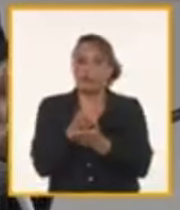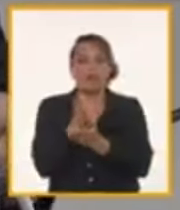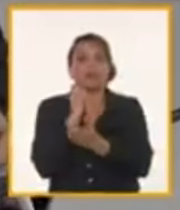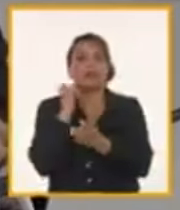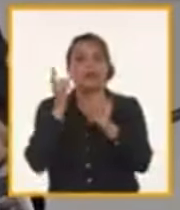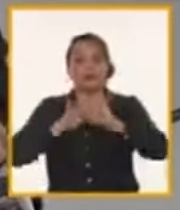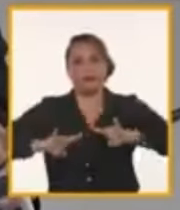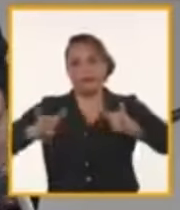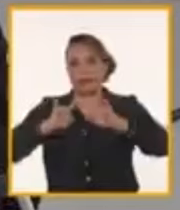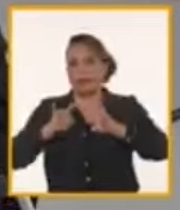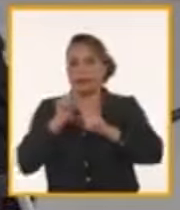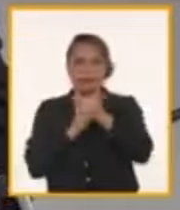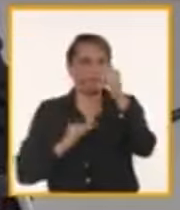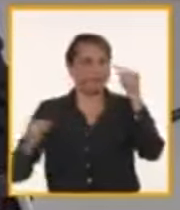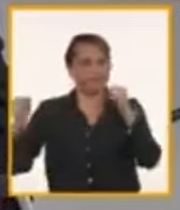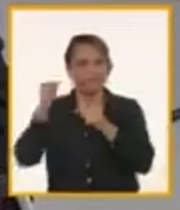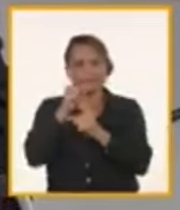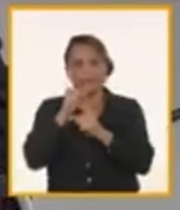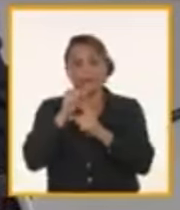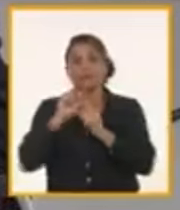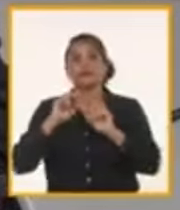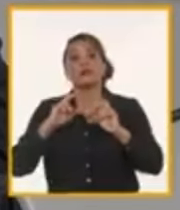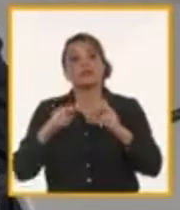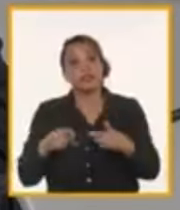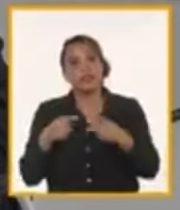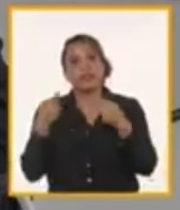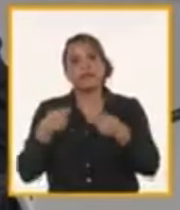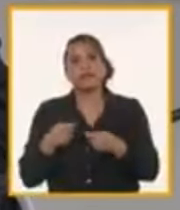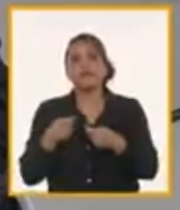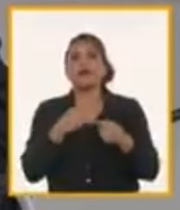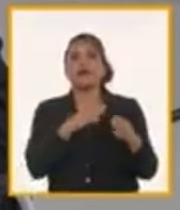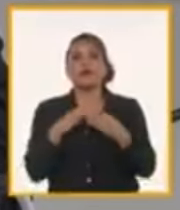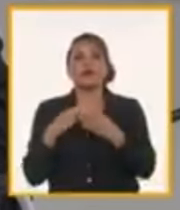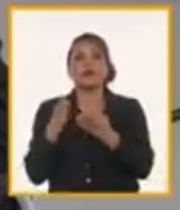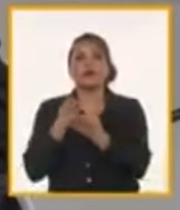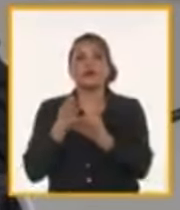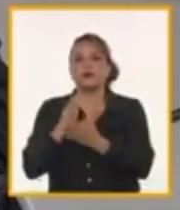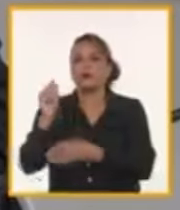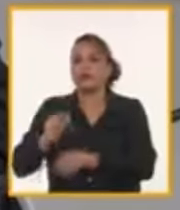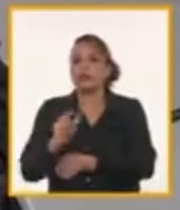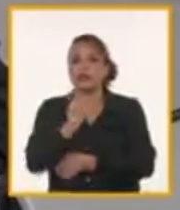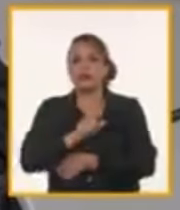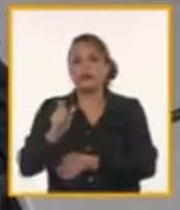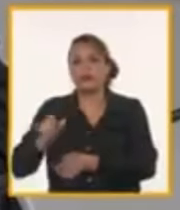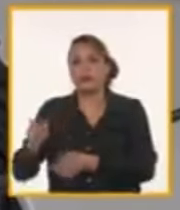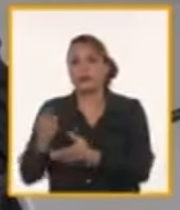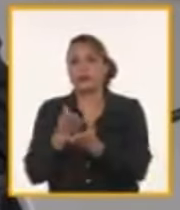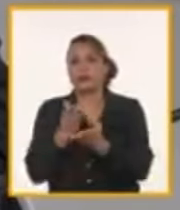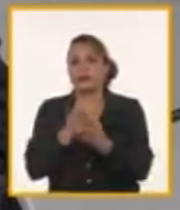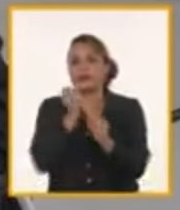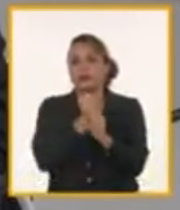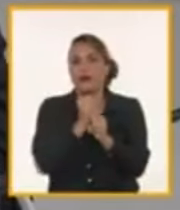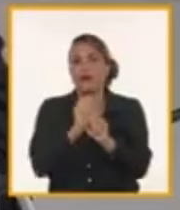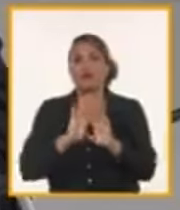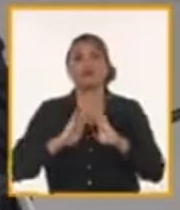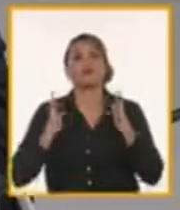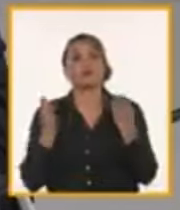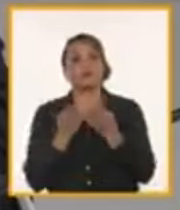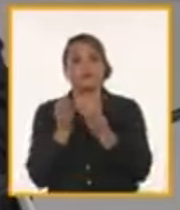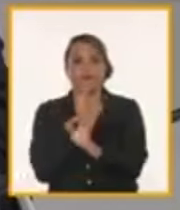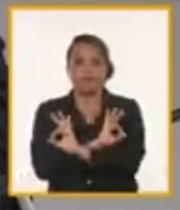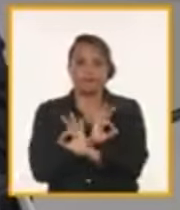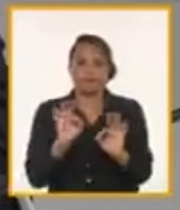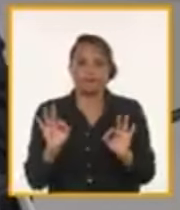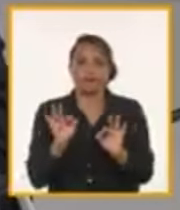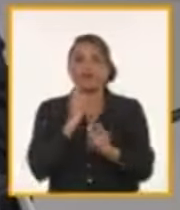cubana Y eso insisto contar con la comunidad Universitaria con nuestros estudiantes y con nuestros trabajadores todos especialmente con nuestro